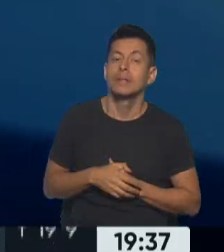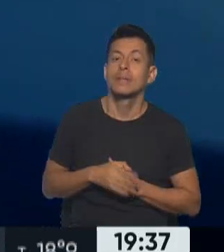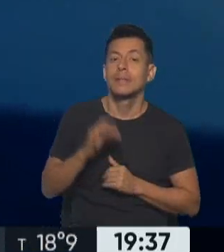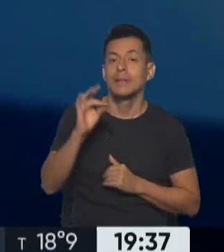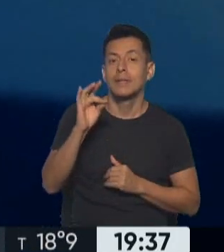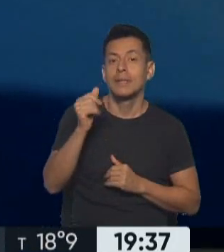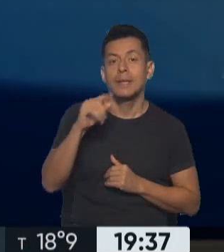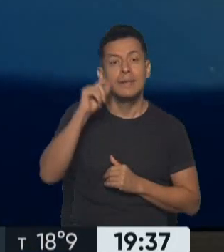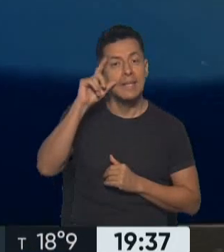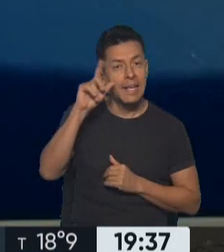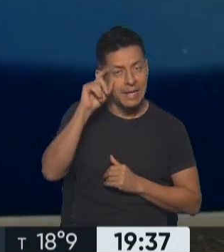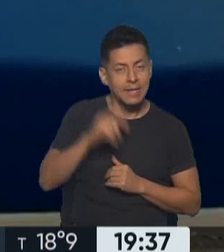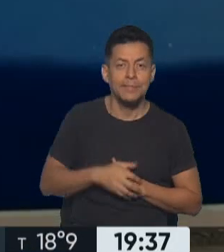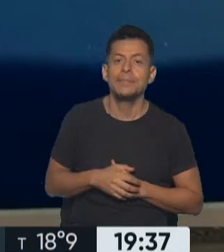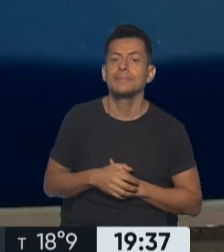Daniele Grega,